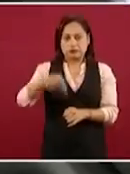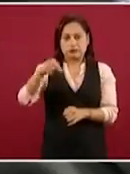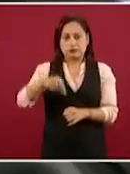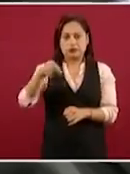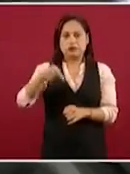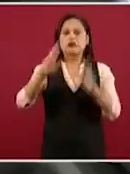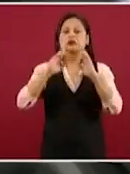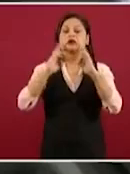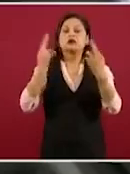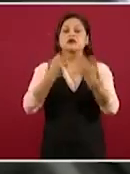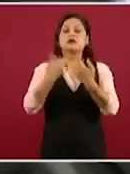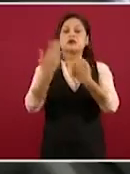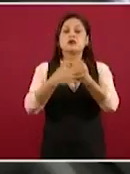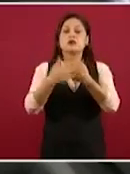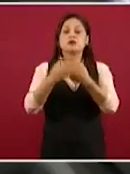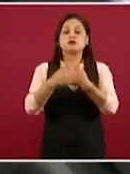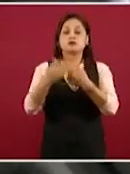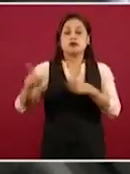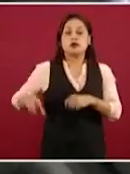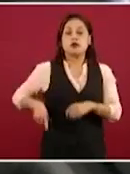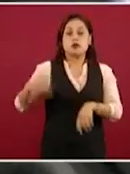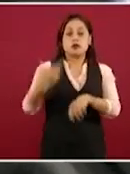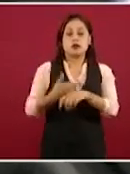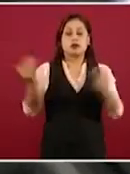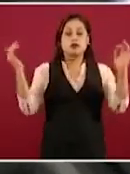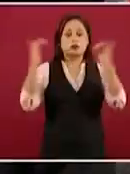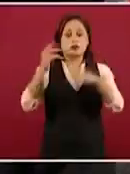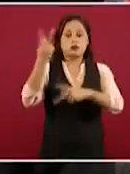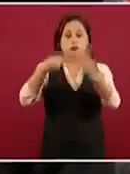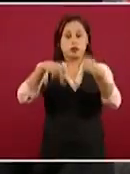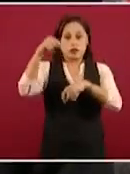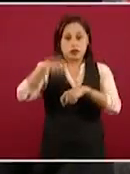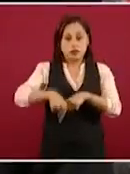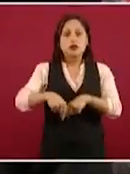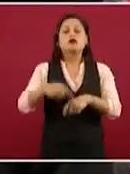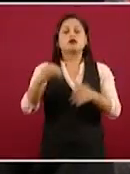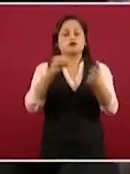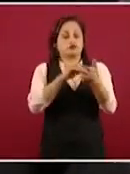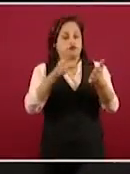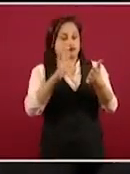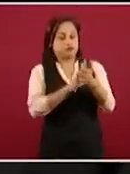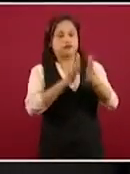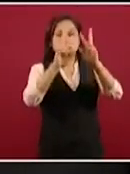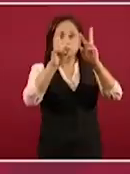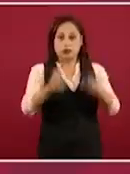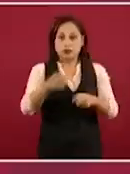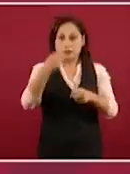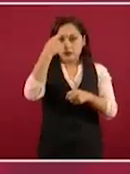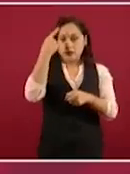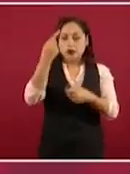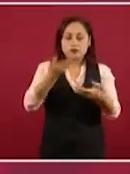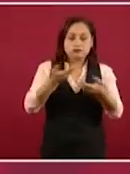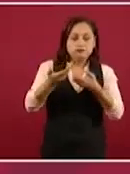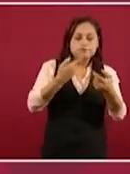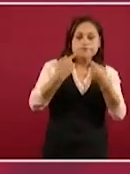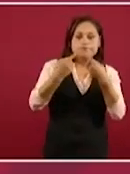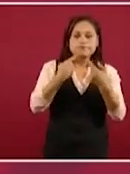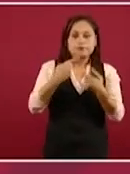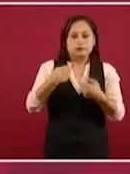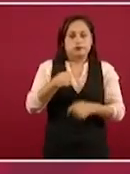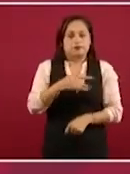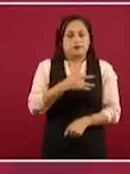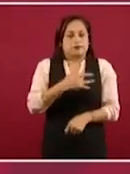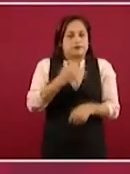en la próxima reunión con gobernadores y que estoy seguro que todos van